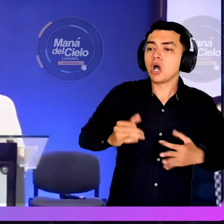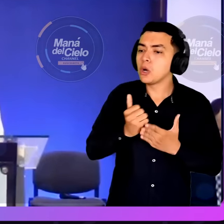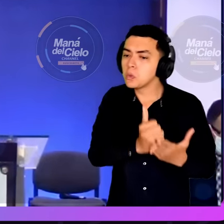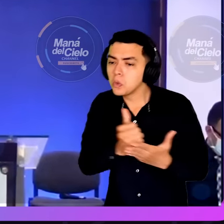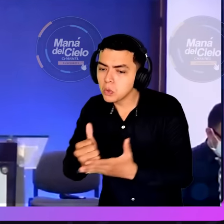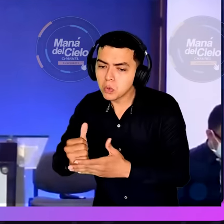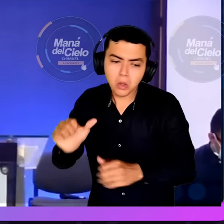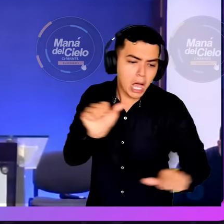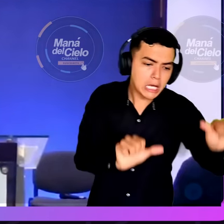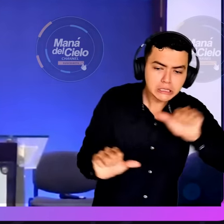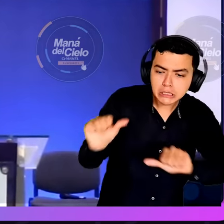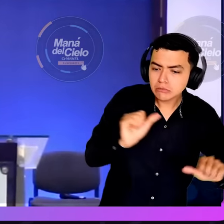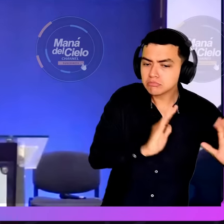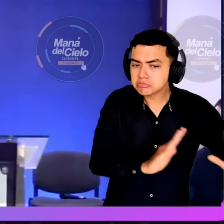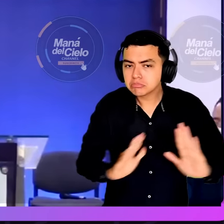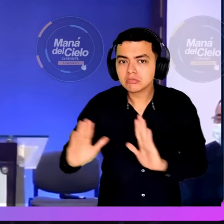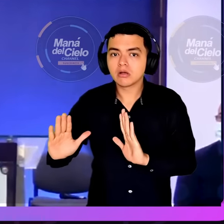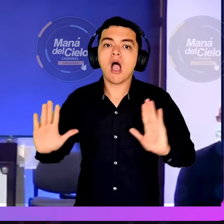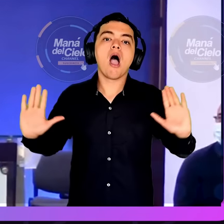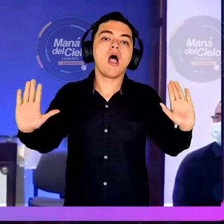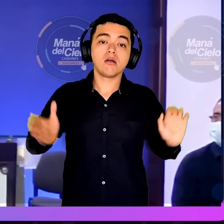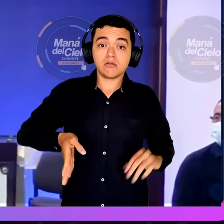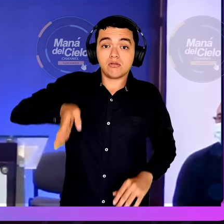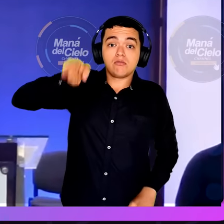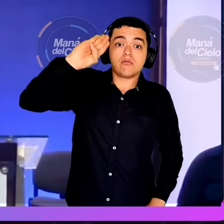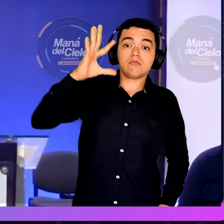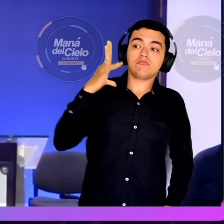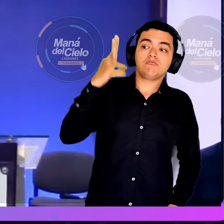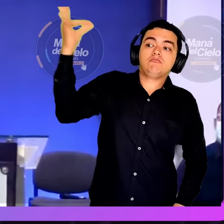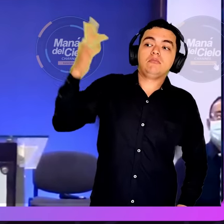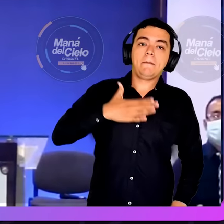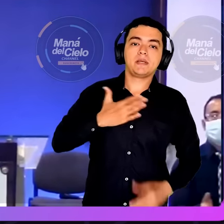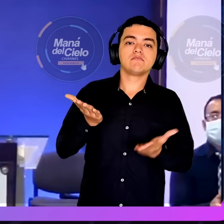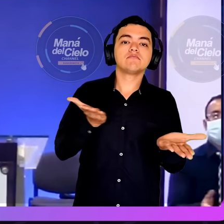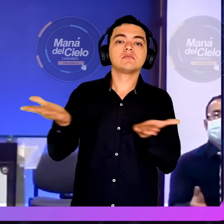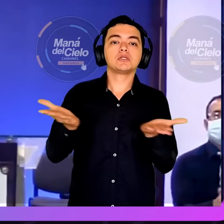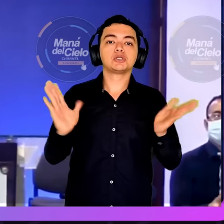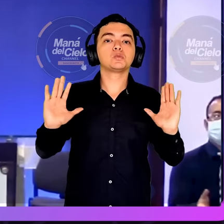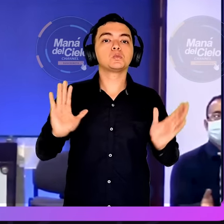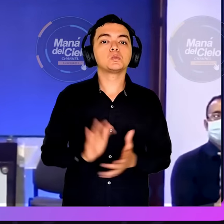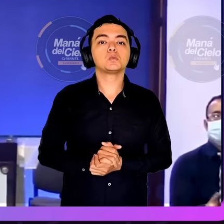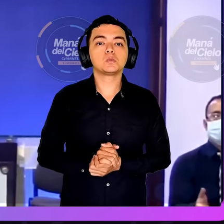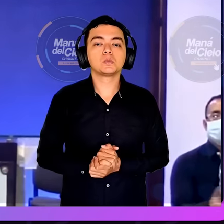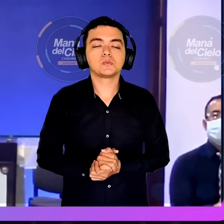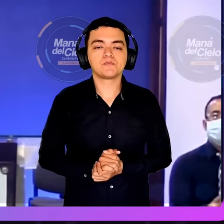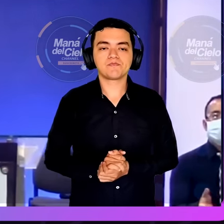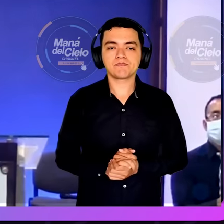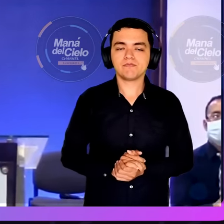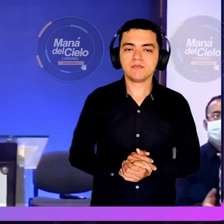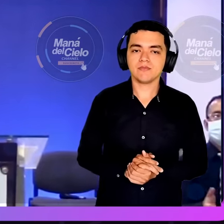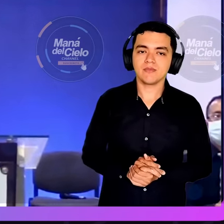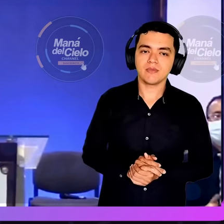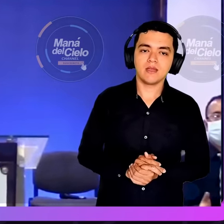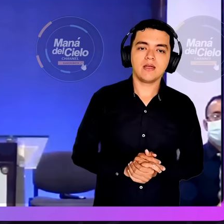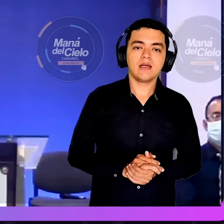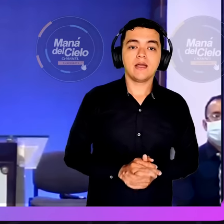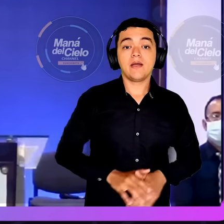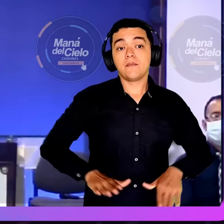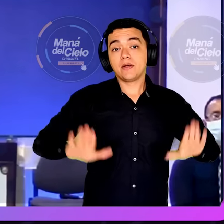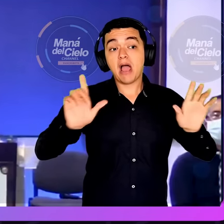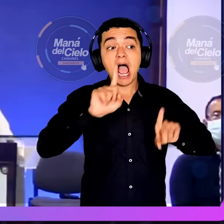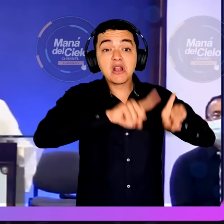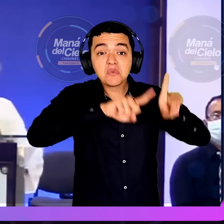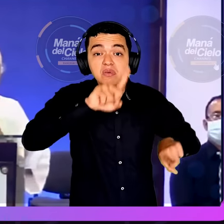para nada. Oh, ¿cómo que no? Sirves para mucho, ponte en la mano de Dios y Dios te dará grandes cosas. Gracias, Señor, gracias.